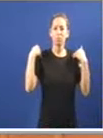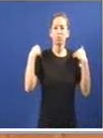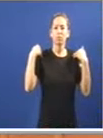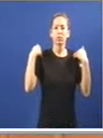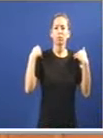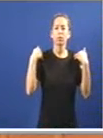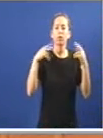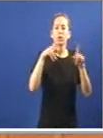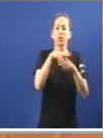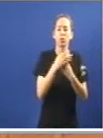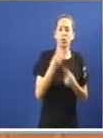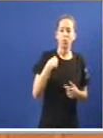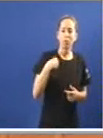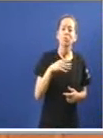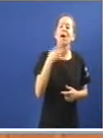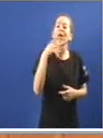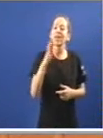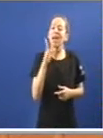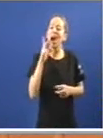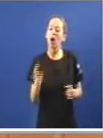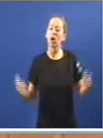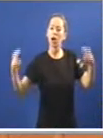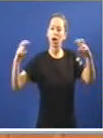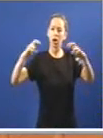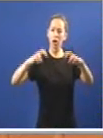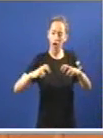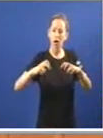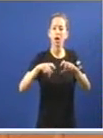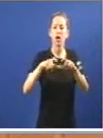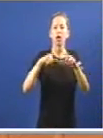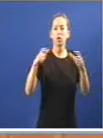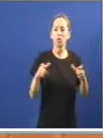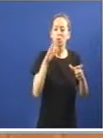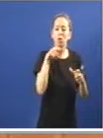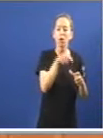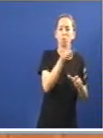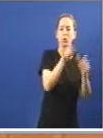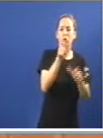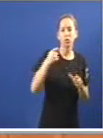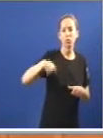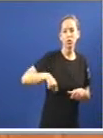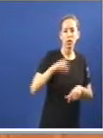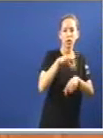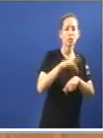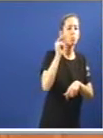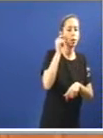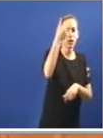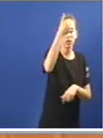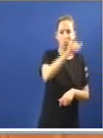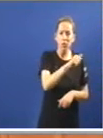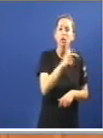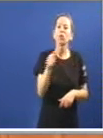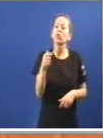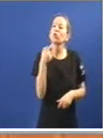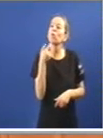ahora que se va a sentar con él es porque son seguramente profesionales médicas y médicos y yo me pregunto cale o interlocutor que va ambos